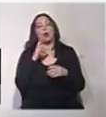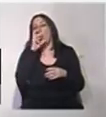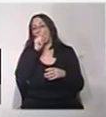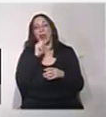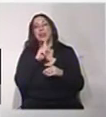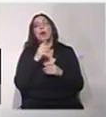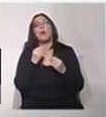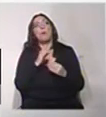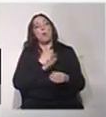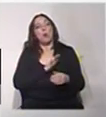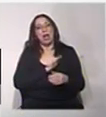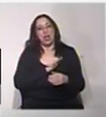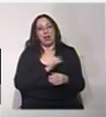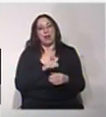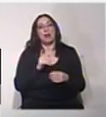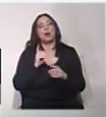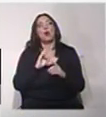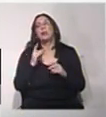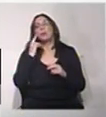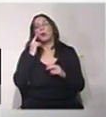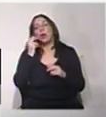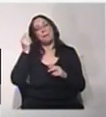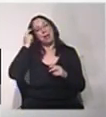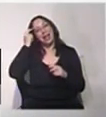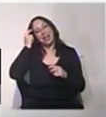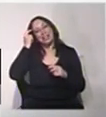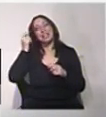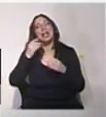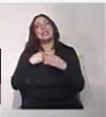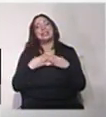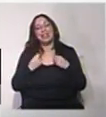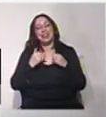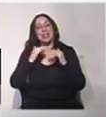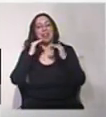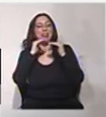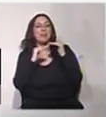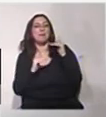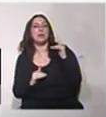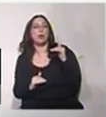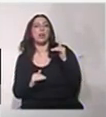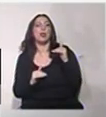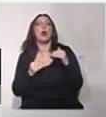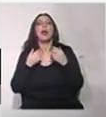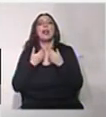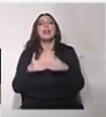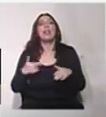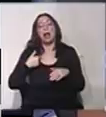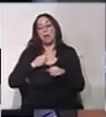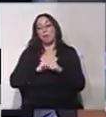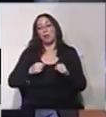No es simplemente un problema de neurotransmisores. Se ve disminuido en esa relación porque de repente deja de ser el sistema